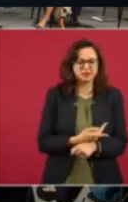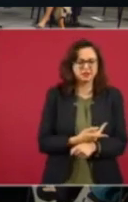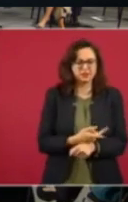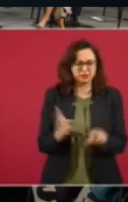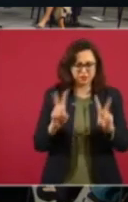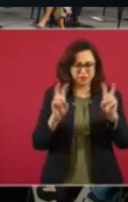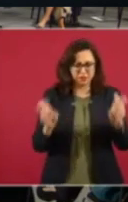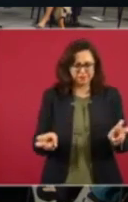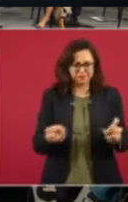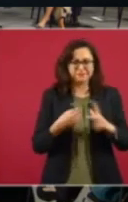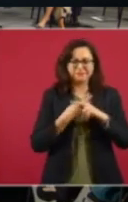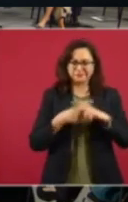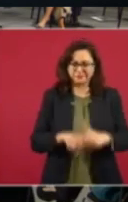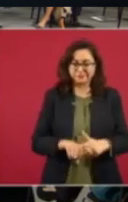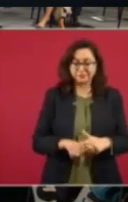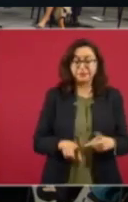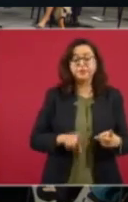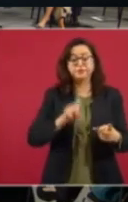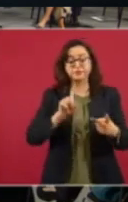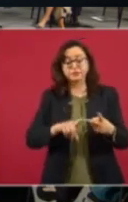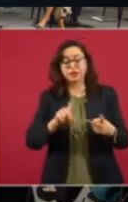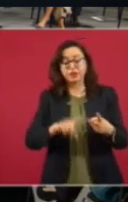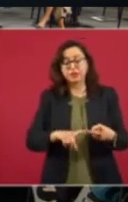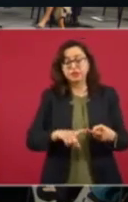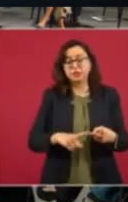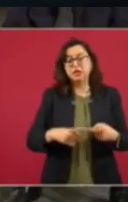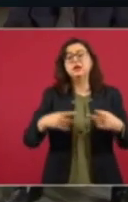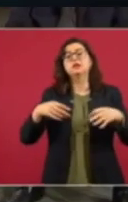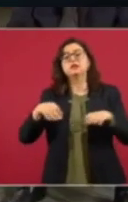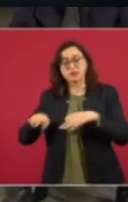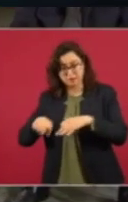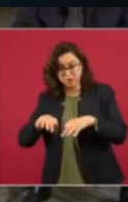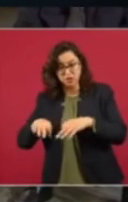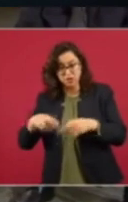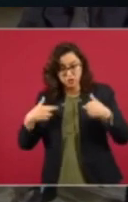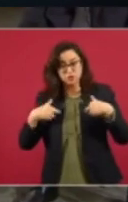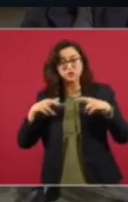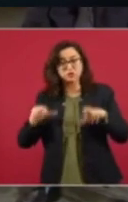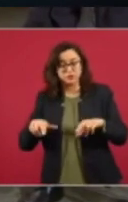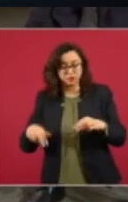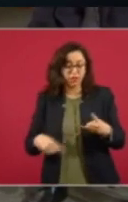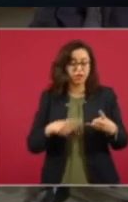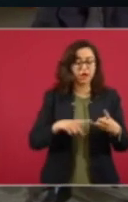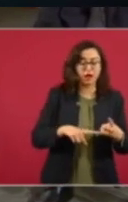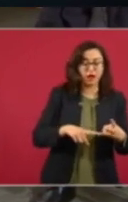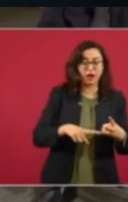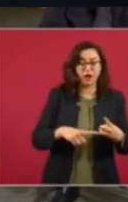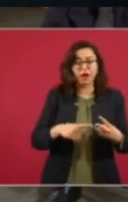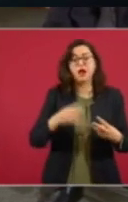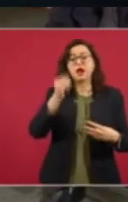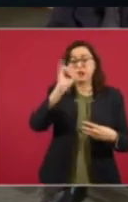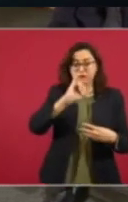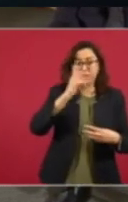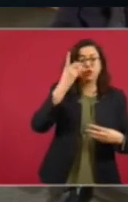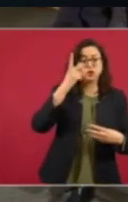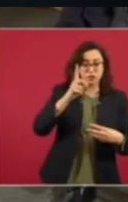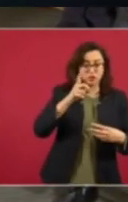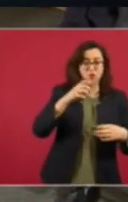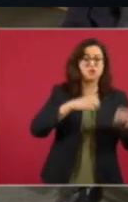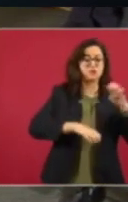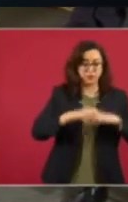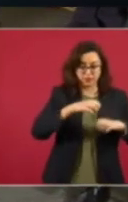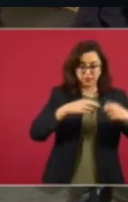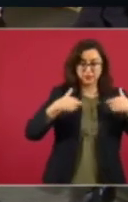a un representante del sector obrero y a un representante del sector empresarial.